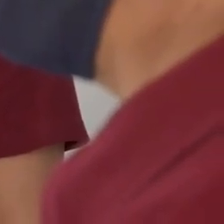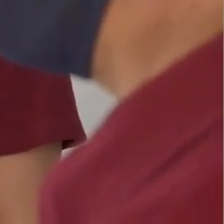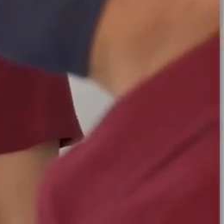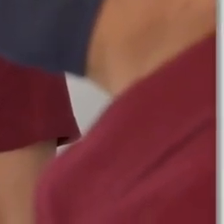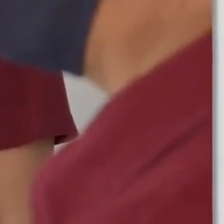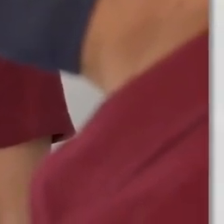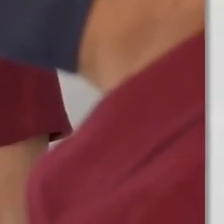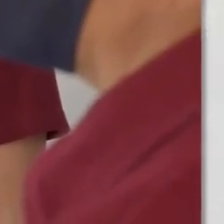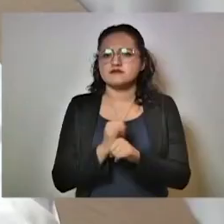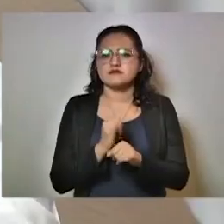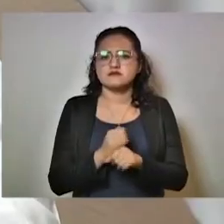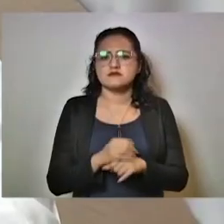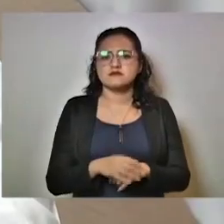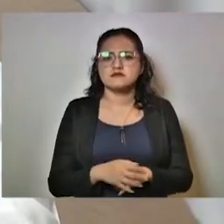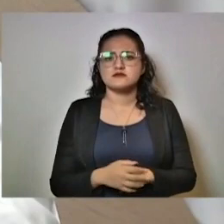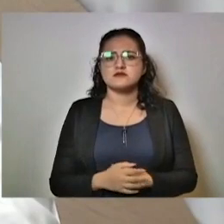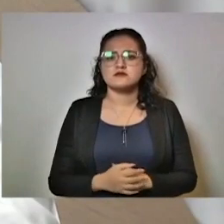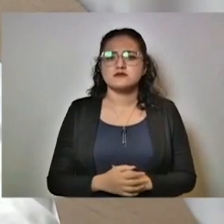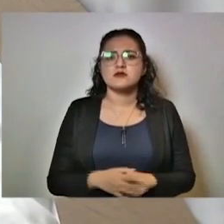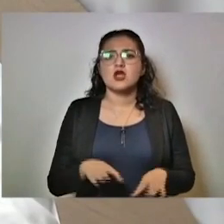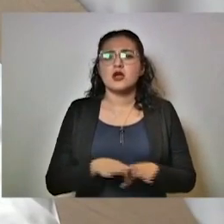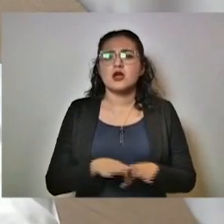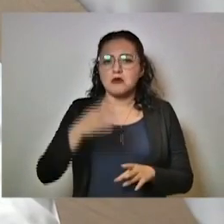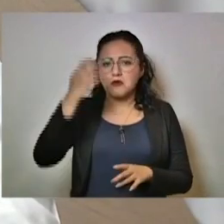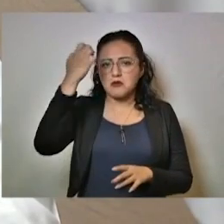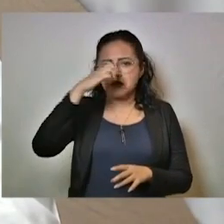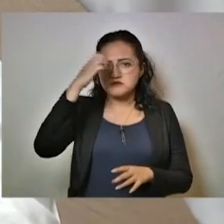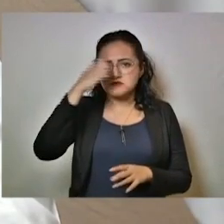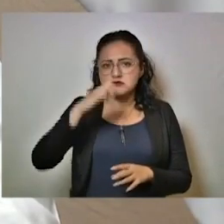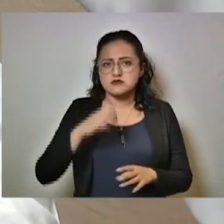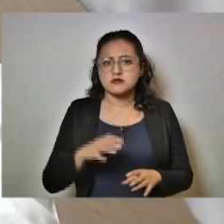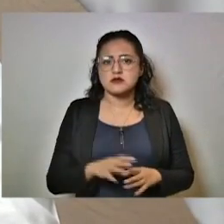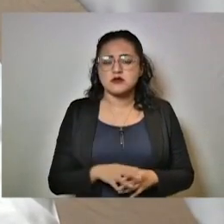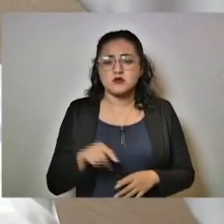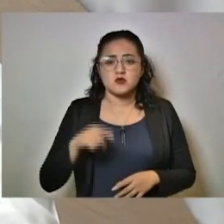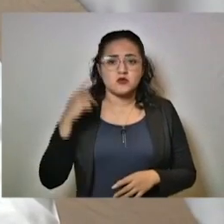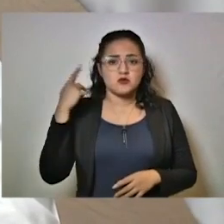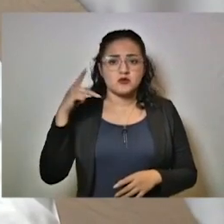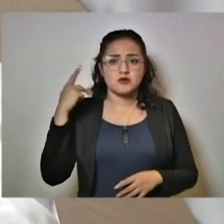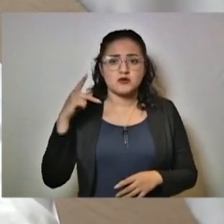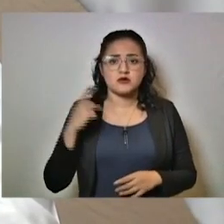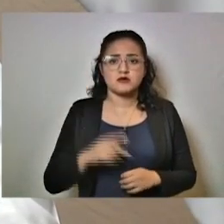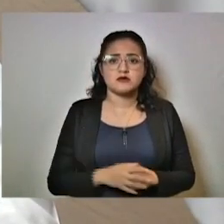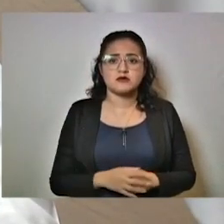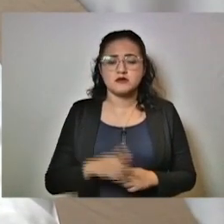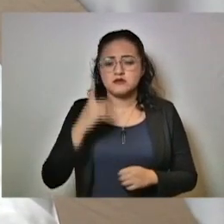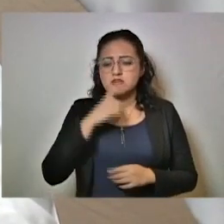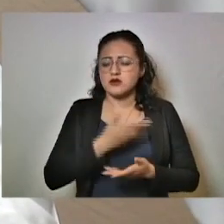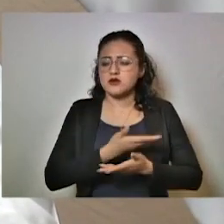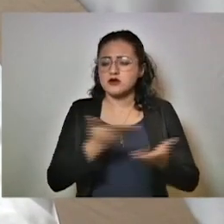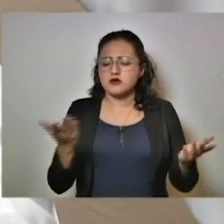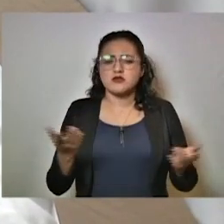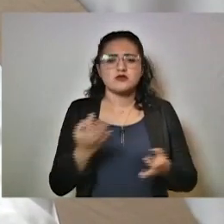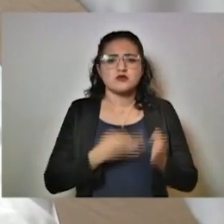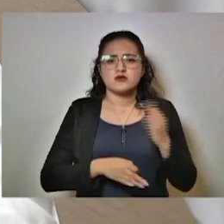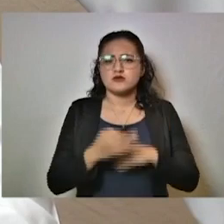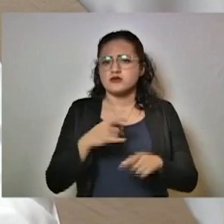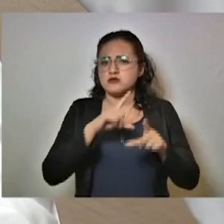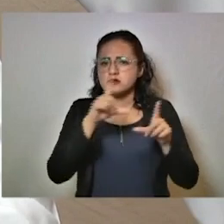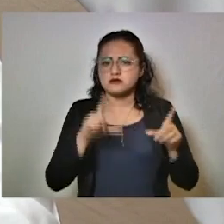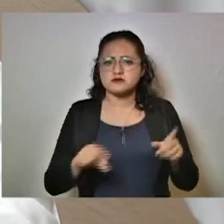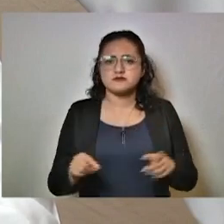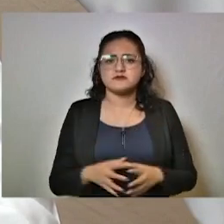con coronavirus una experiencia de puebla para el resto del país